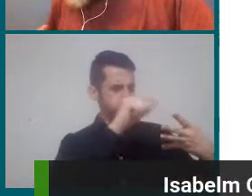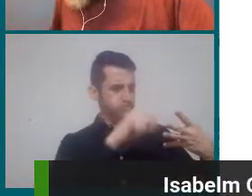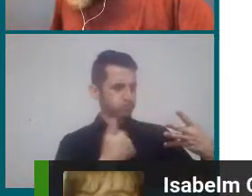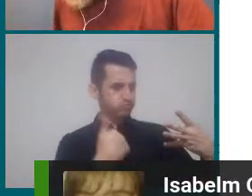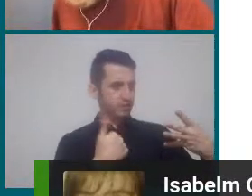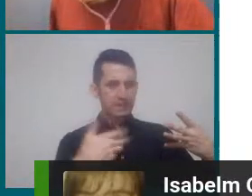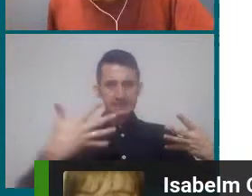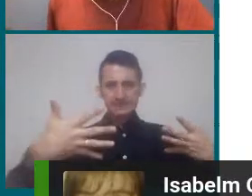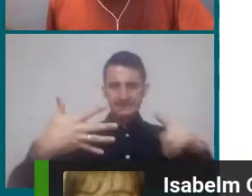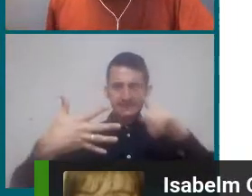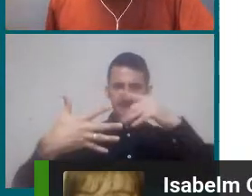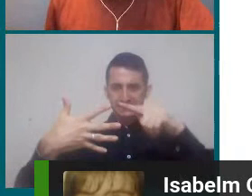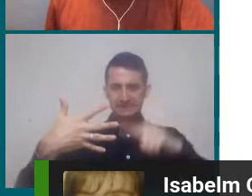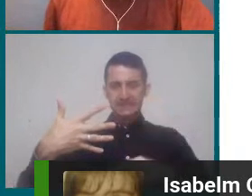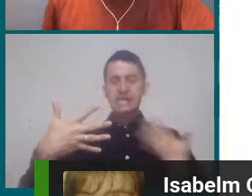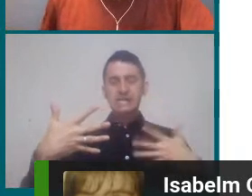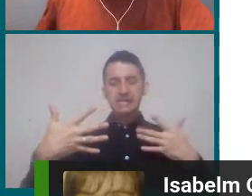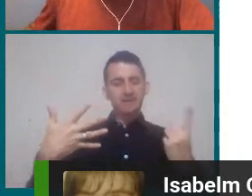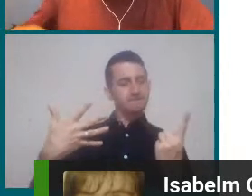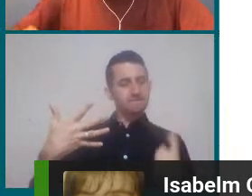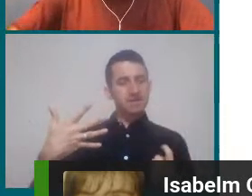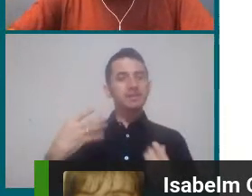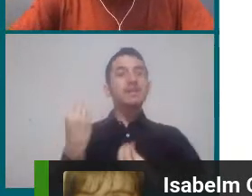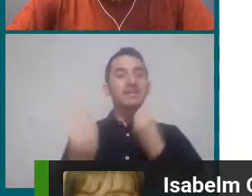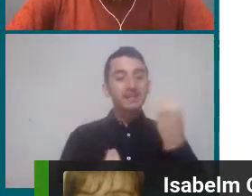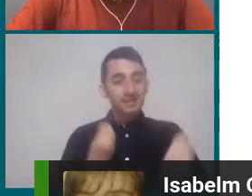y sus debilidades. Entonces, aquí hay que hacer